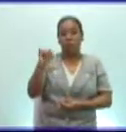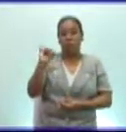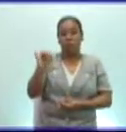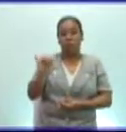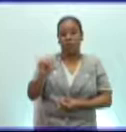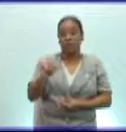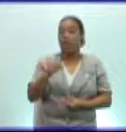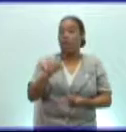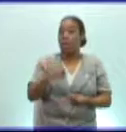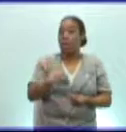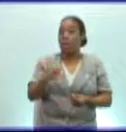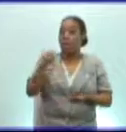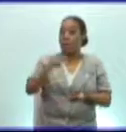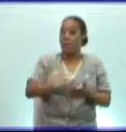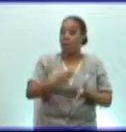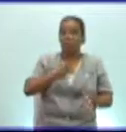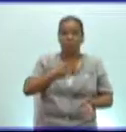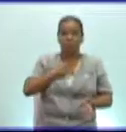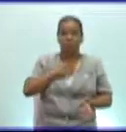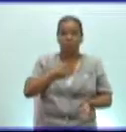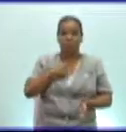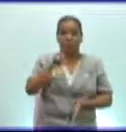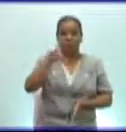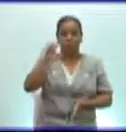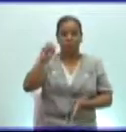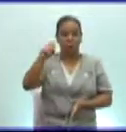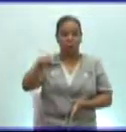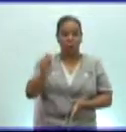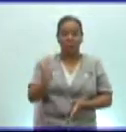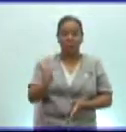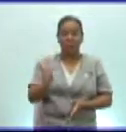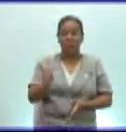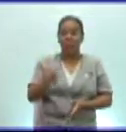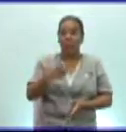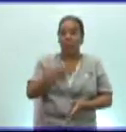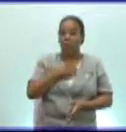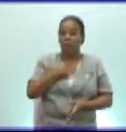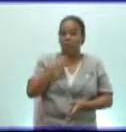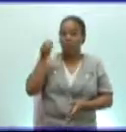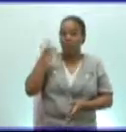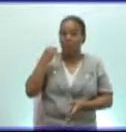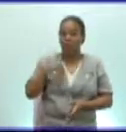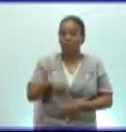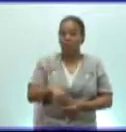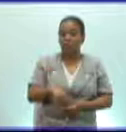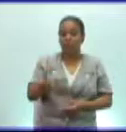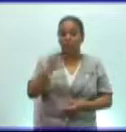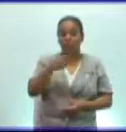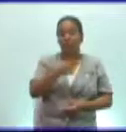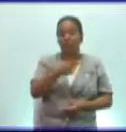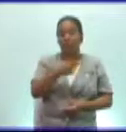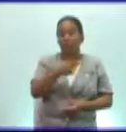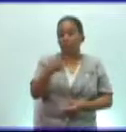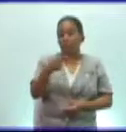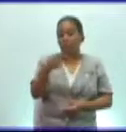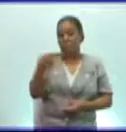la propiedad de los logaritmos, tendríamos que entonces que el agua pura a 25 grados Celsius tendrá un pH igual a